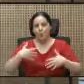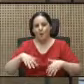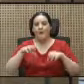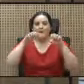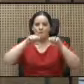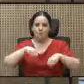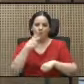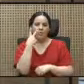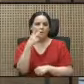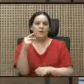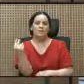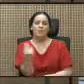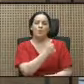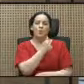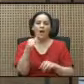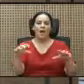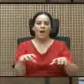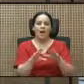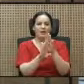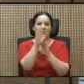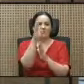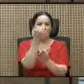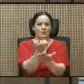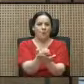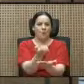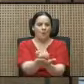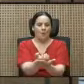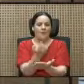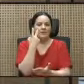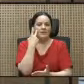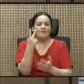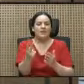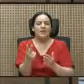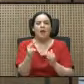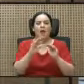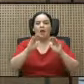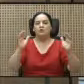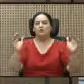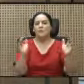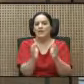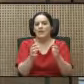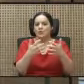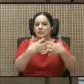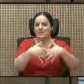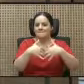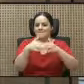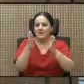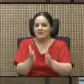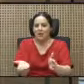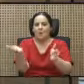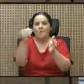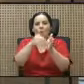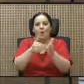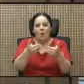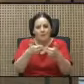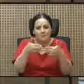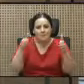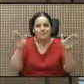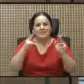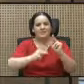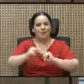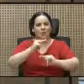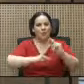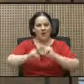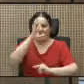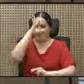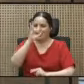ver prontamente una reactivación económica, de ver a los pequeños empresarios volver a abrir sus negocios, de creer que no vendrían